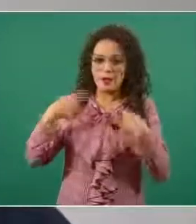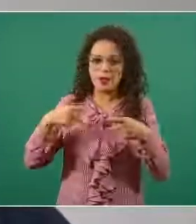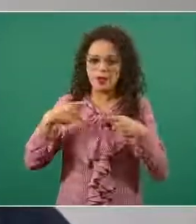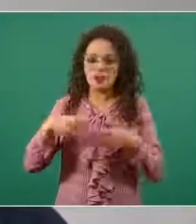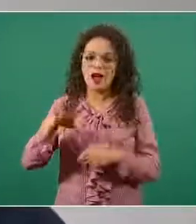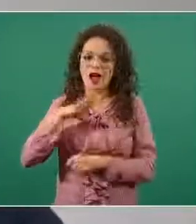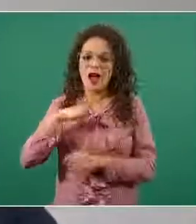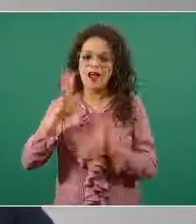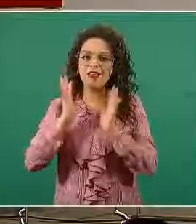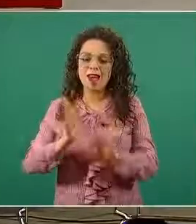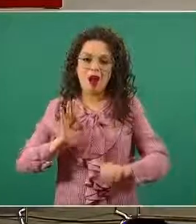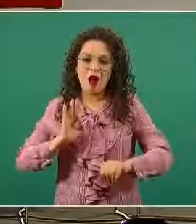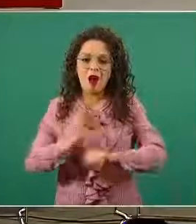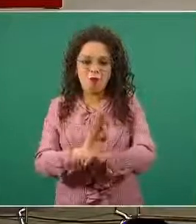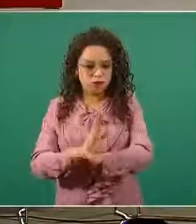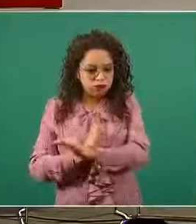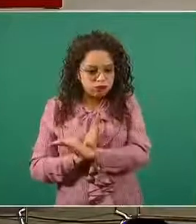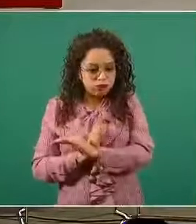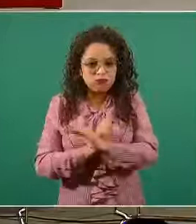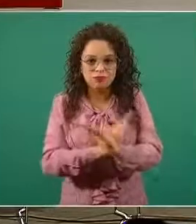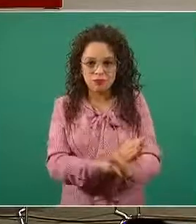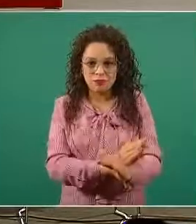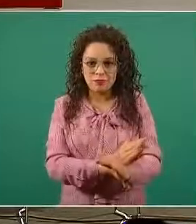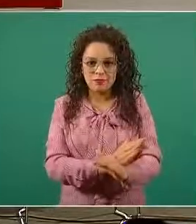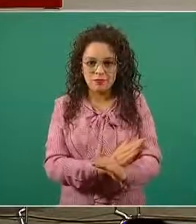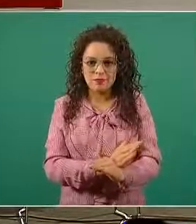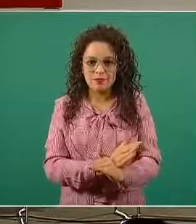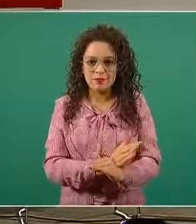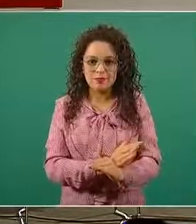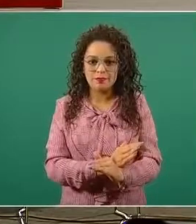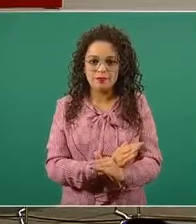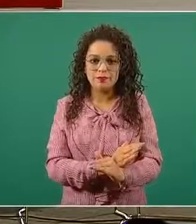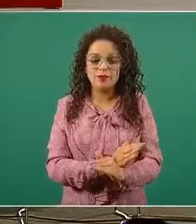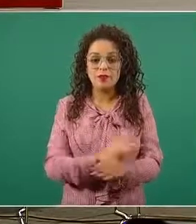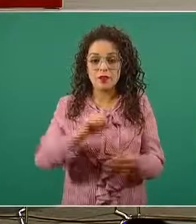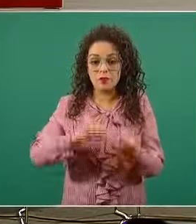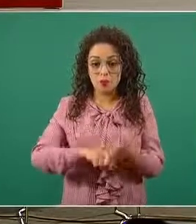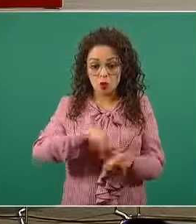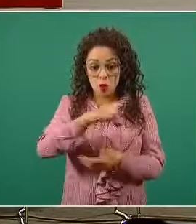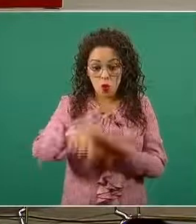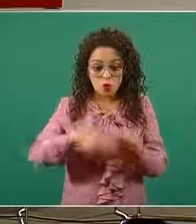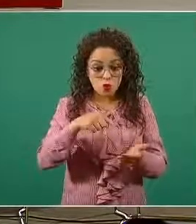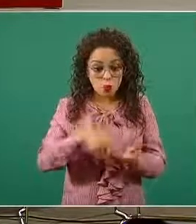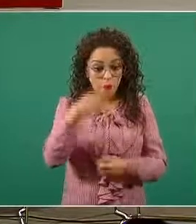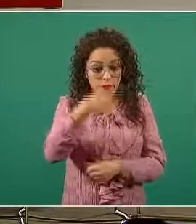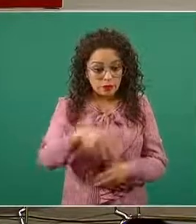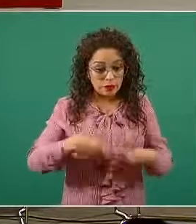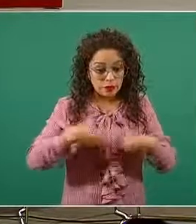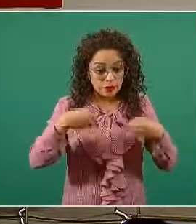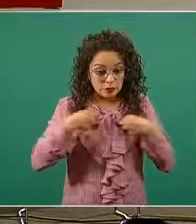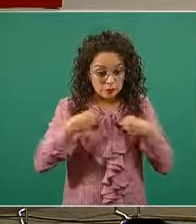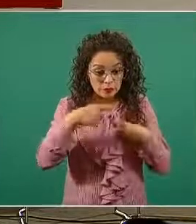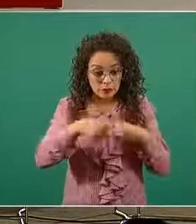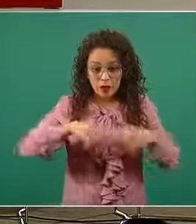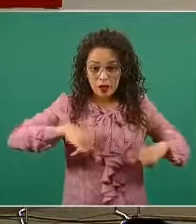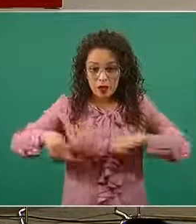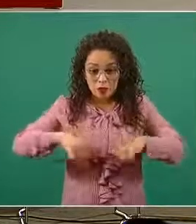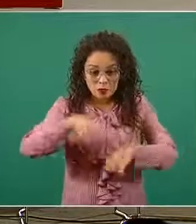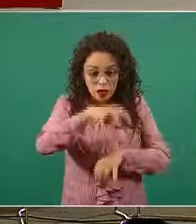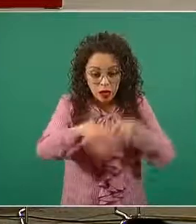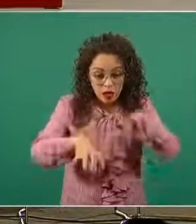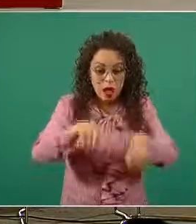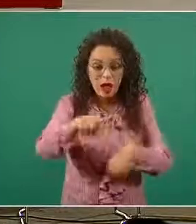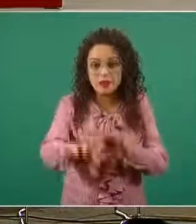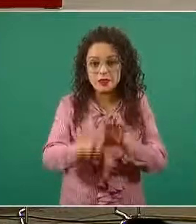protegida que además contribuye en esa localidad o en esa región geográfica en donde se aplica a tener cada vez